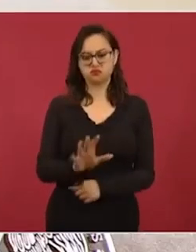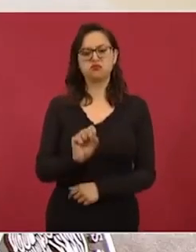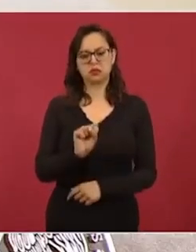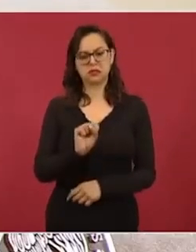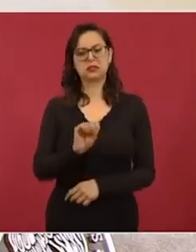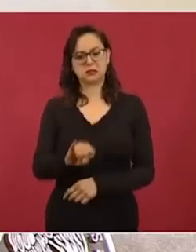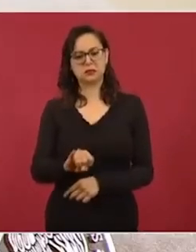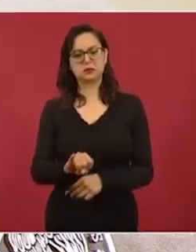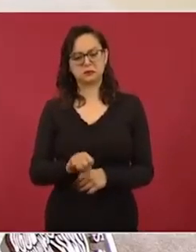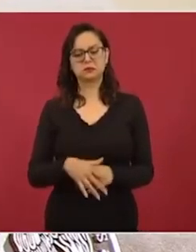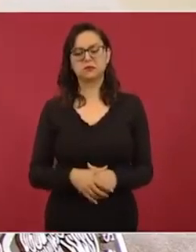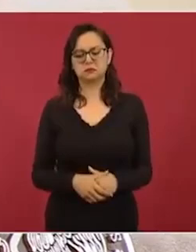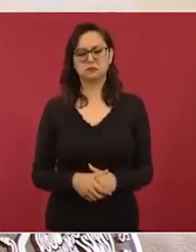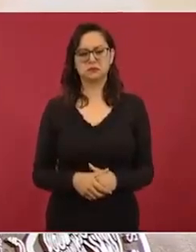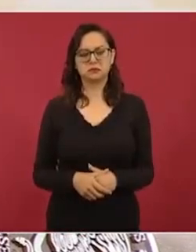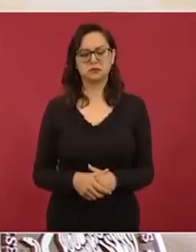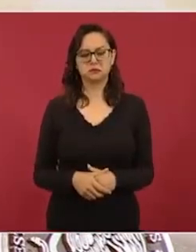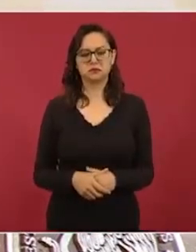para